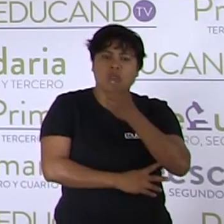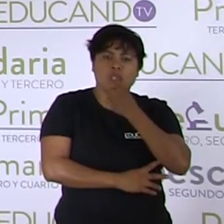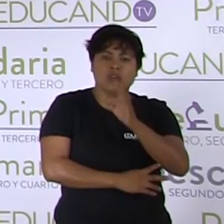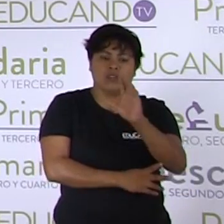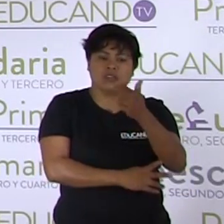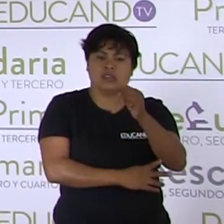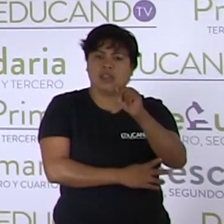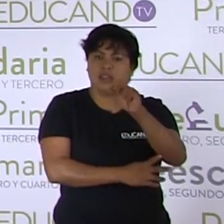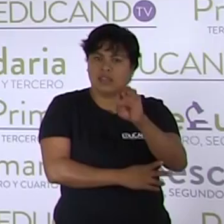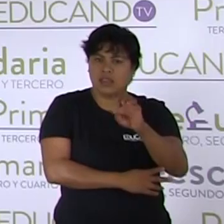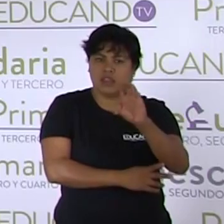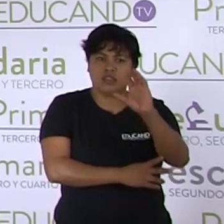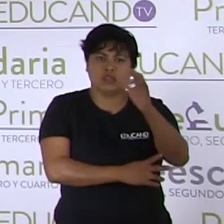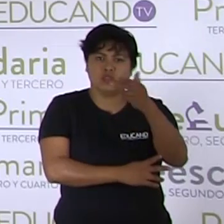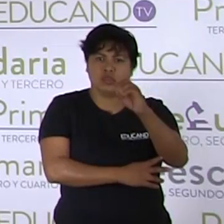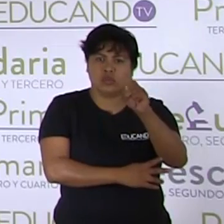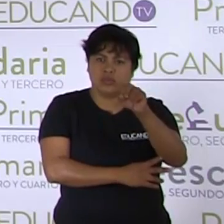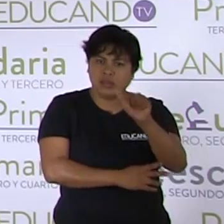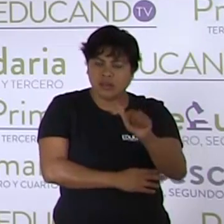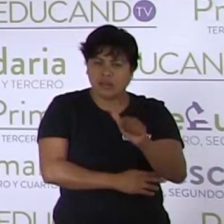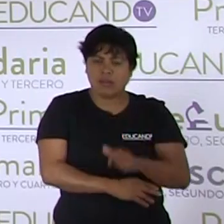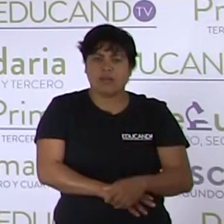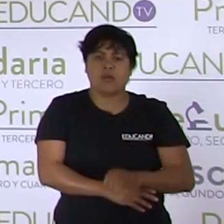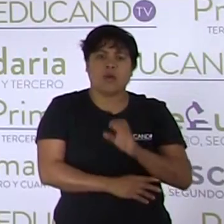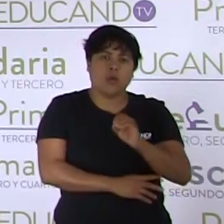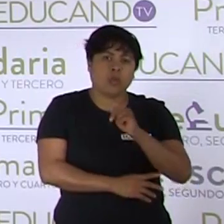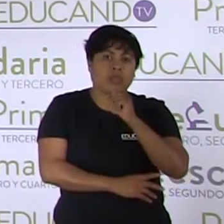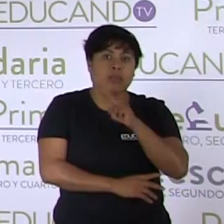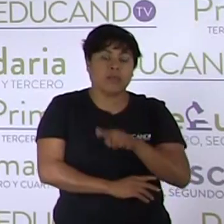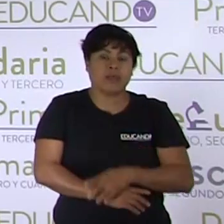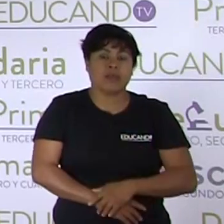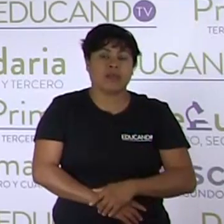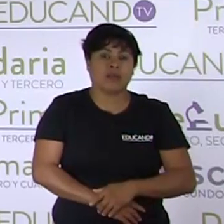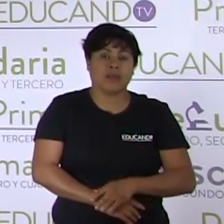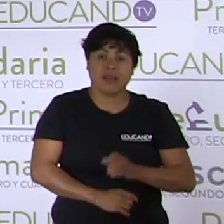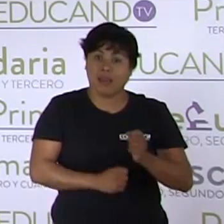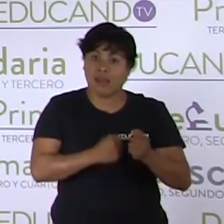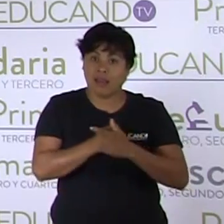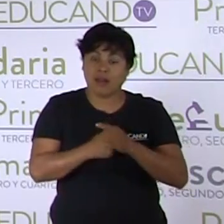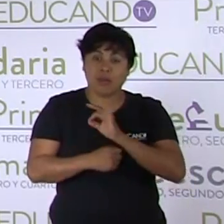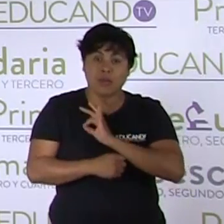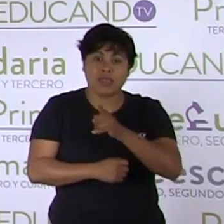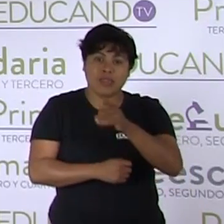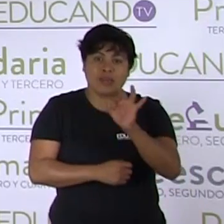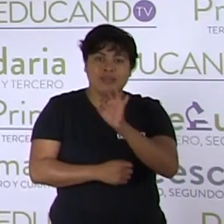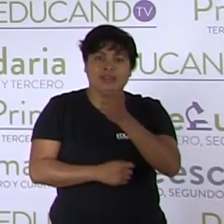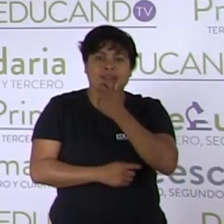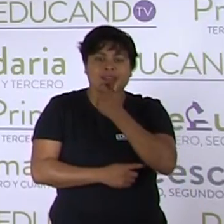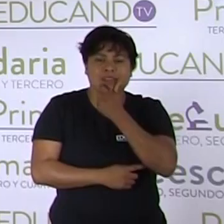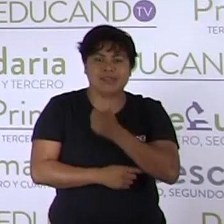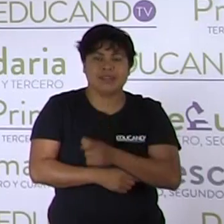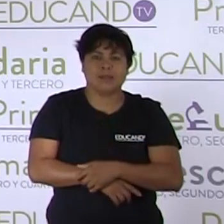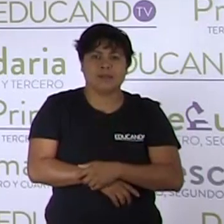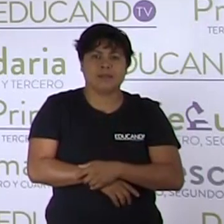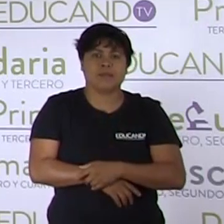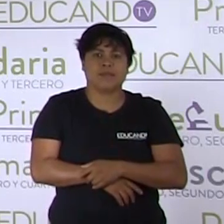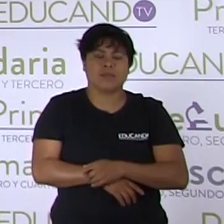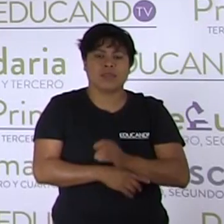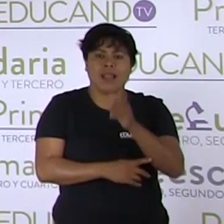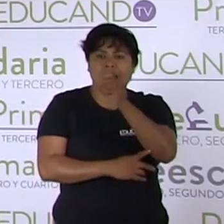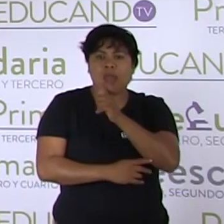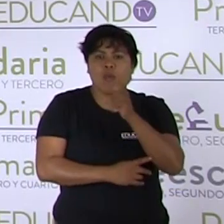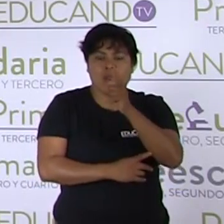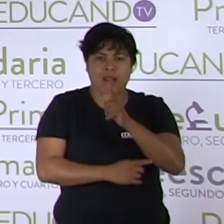chante, choza, o también algo que te puede causar risa también, al